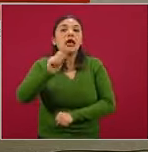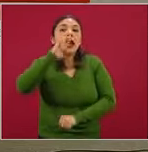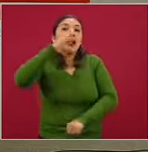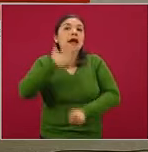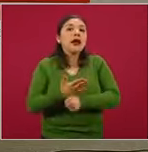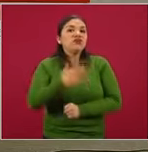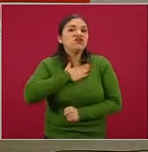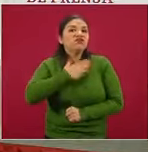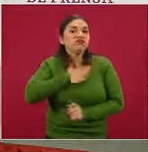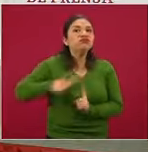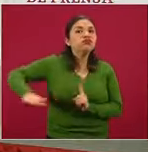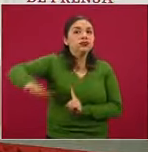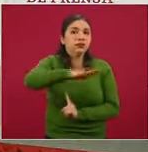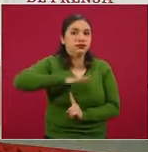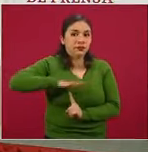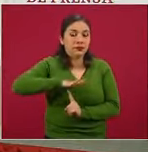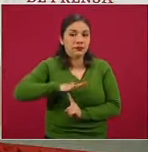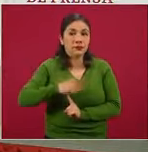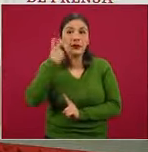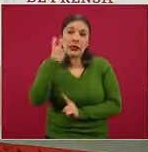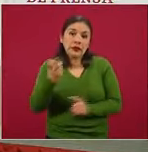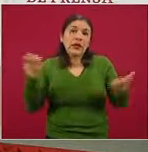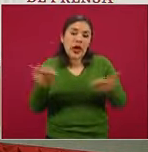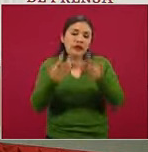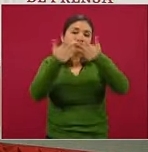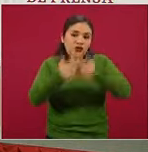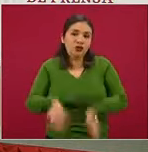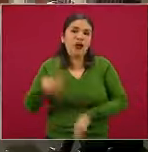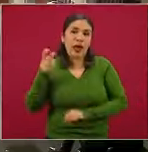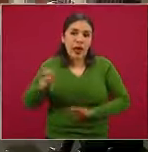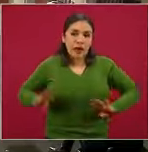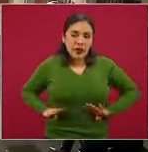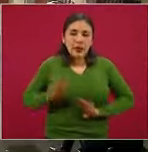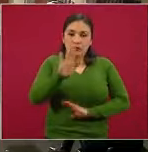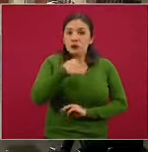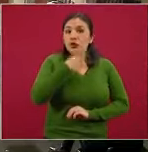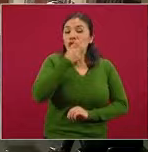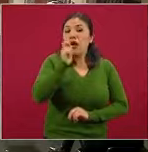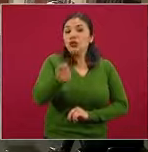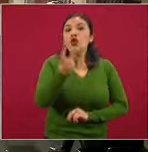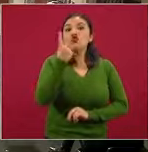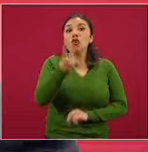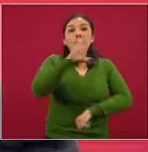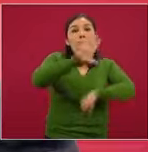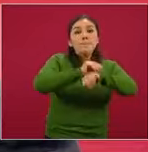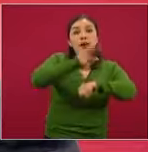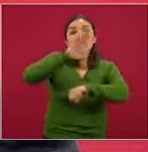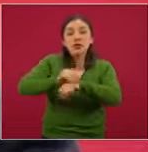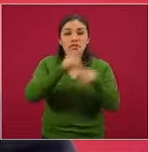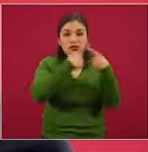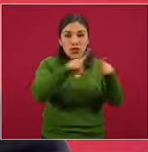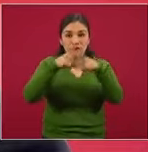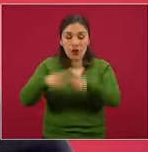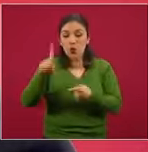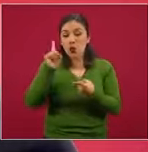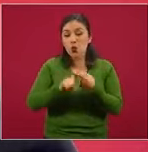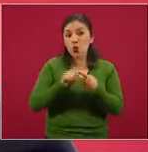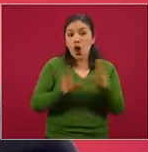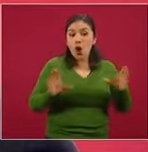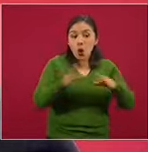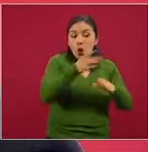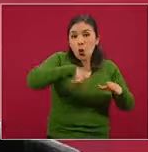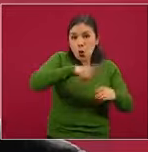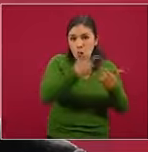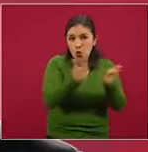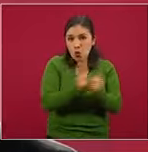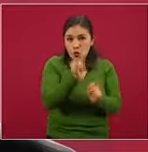responsable. Y esa es la manera en que esto funciona, e insisto, son 2 autorizaciones diferentes, una es por parte de los comités de